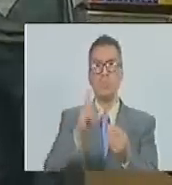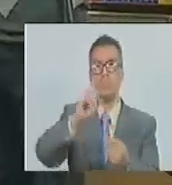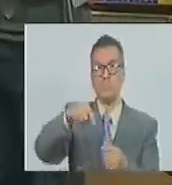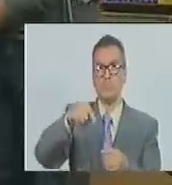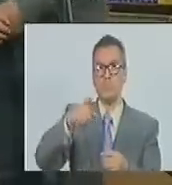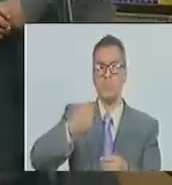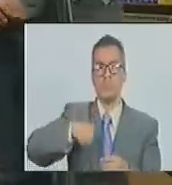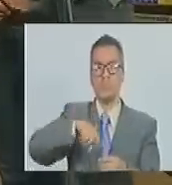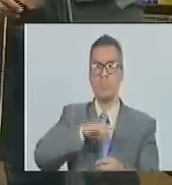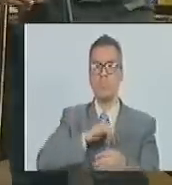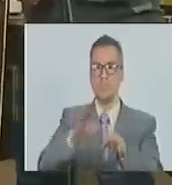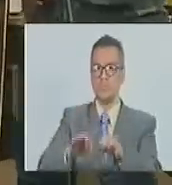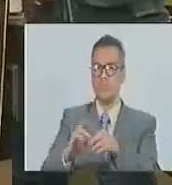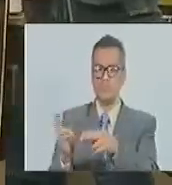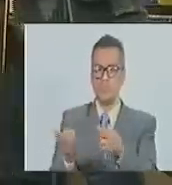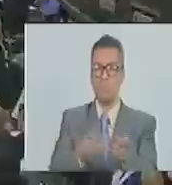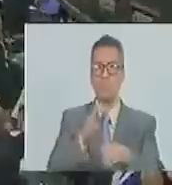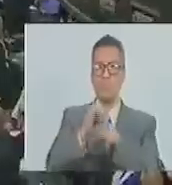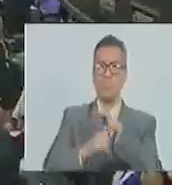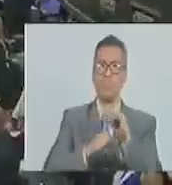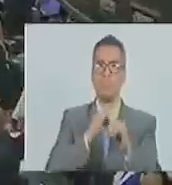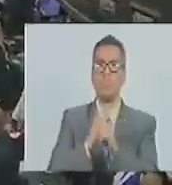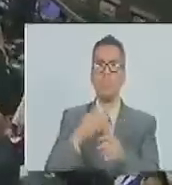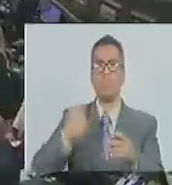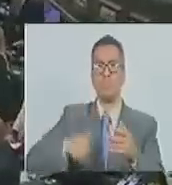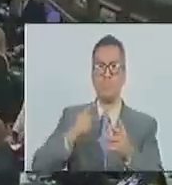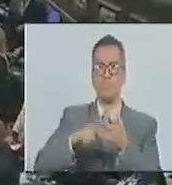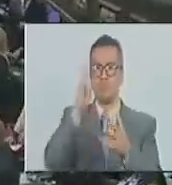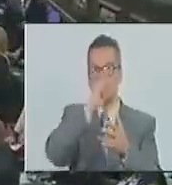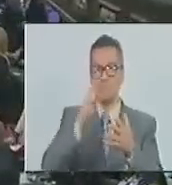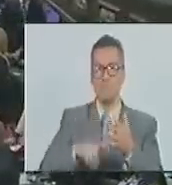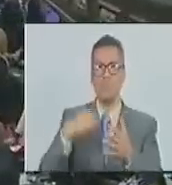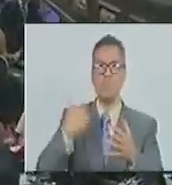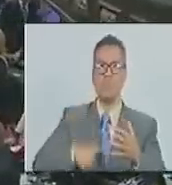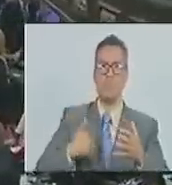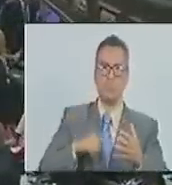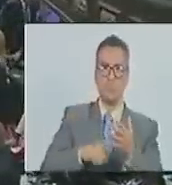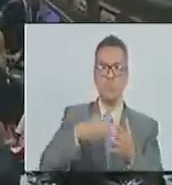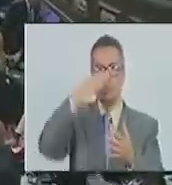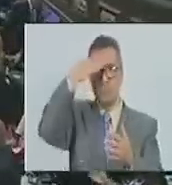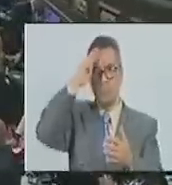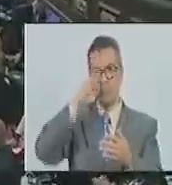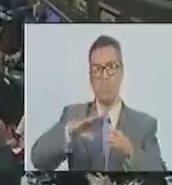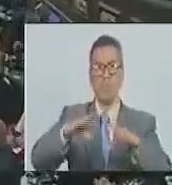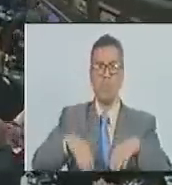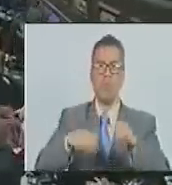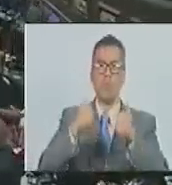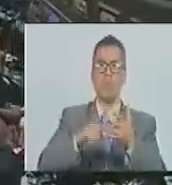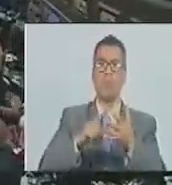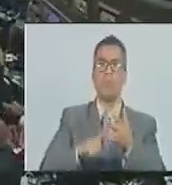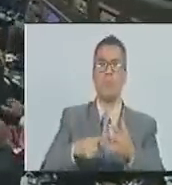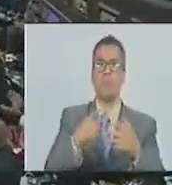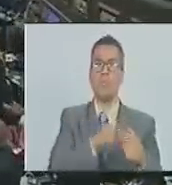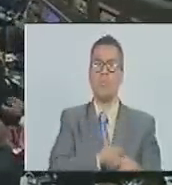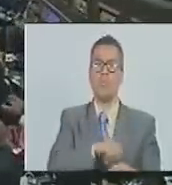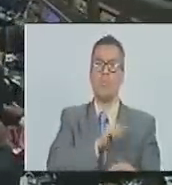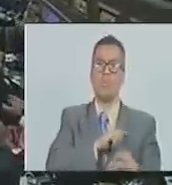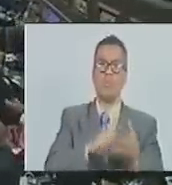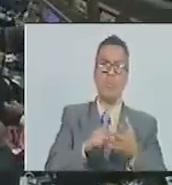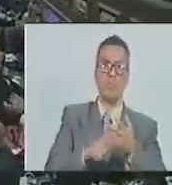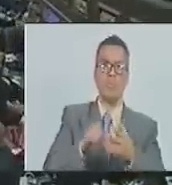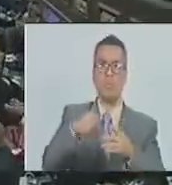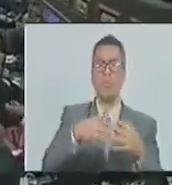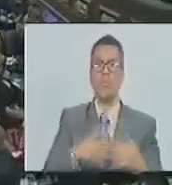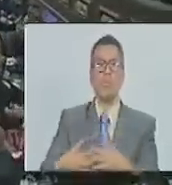también invitados internacionales de Argentina, Brasil, Canadá, Cuba, El Salvador, España,